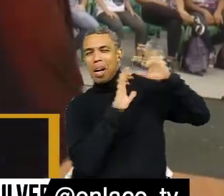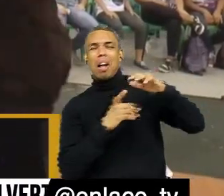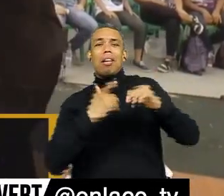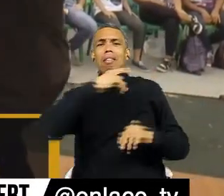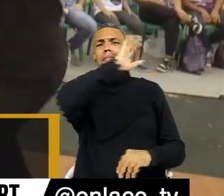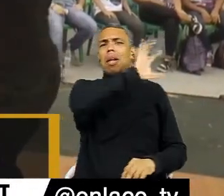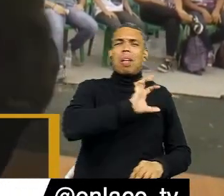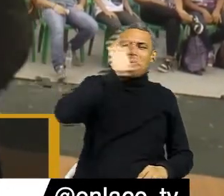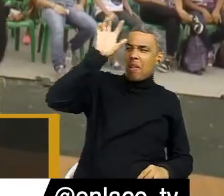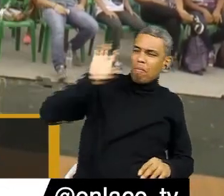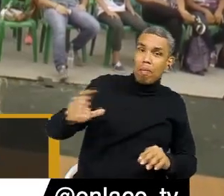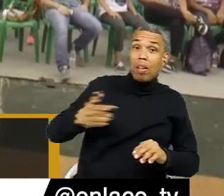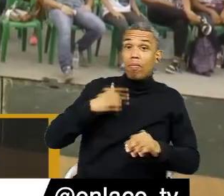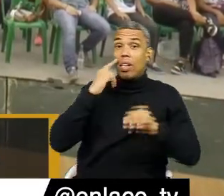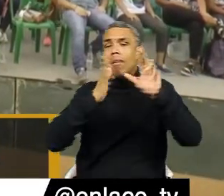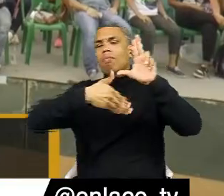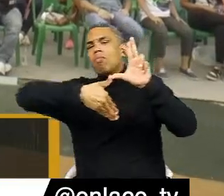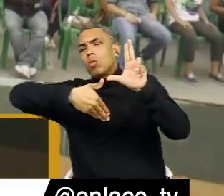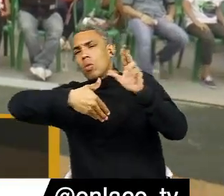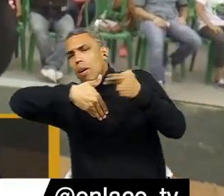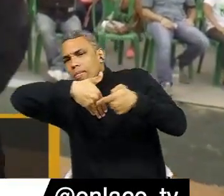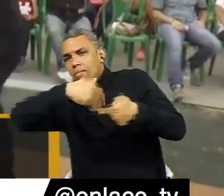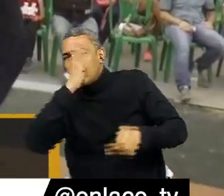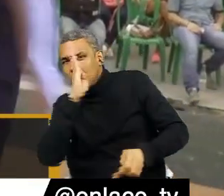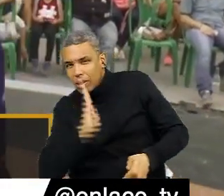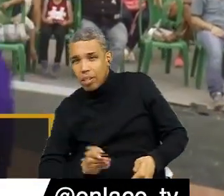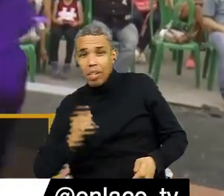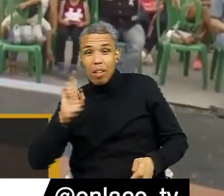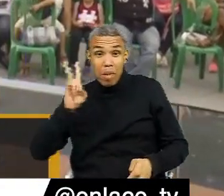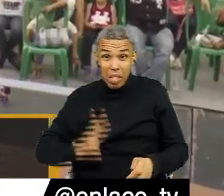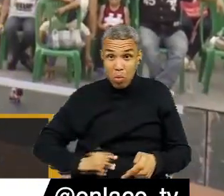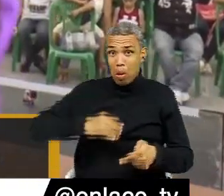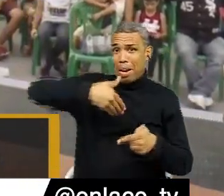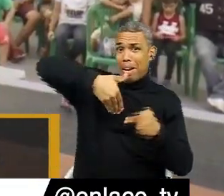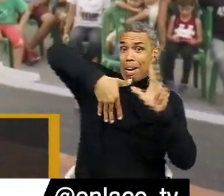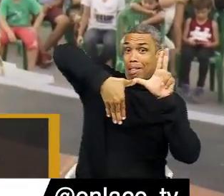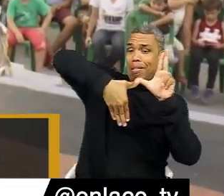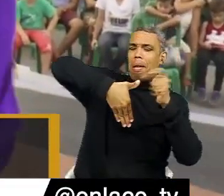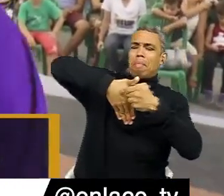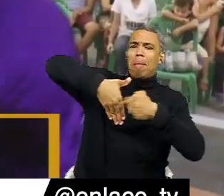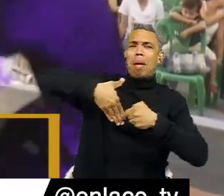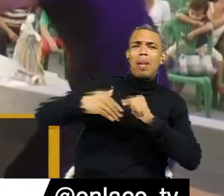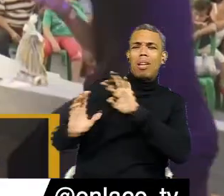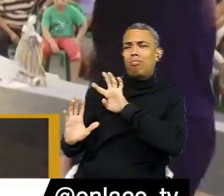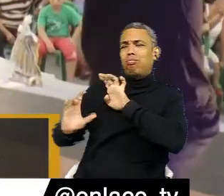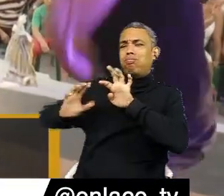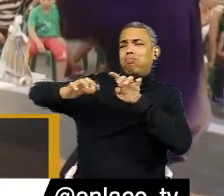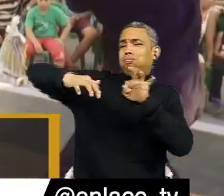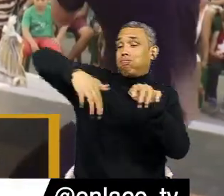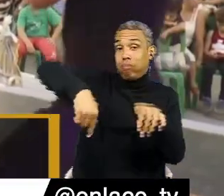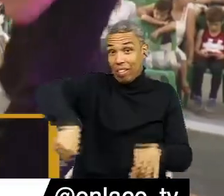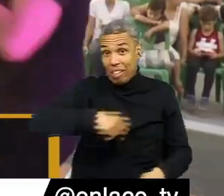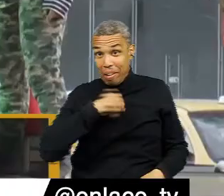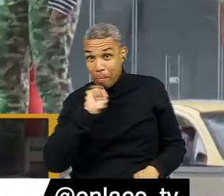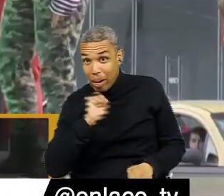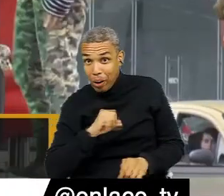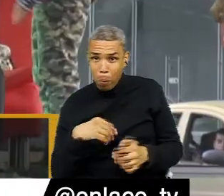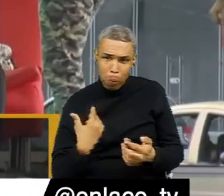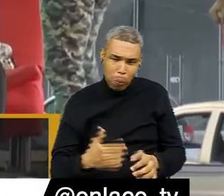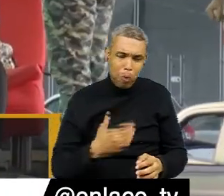internacional, desde Brasil, desde Venezuela. Impactar con este evento definitivamente ha sido una prioridad para nosotros